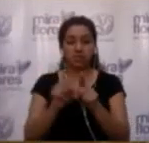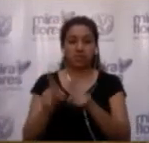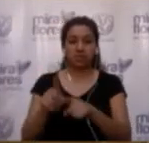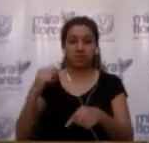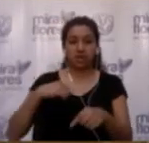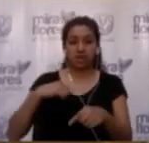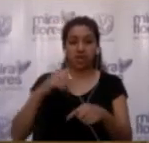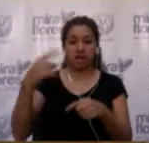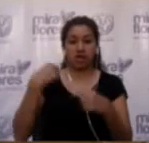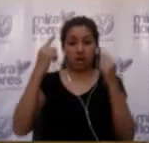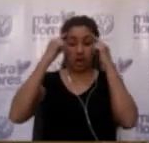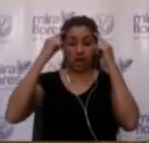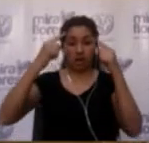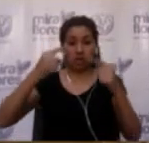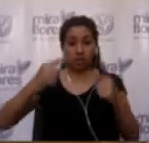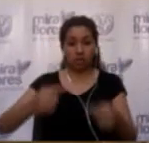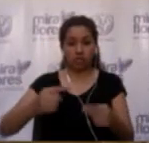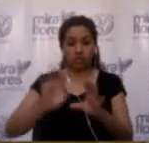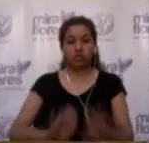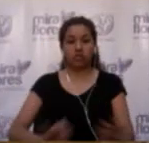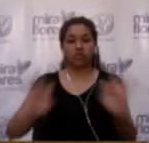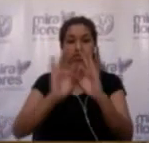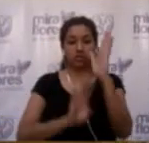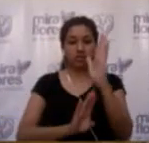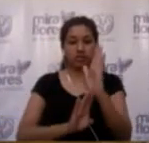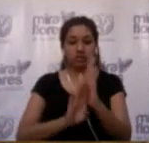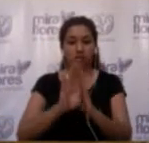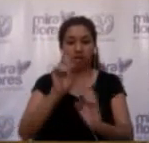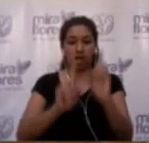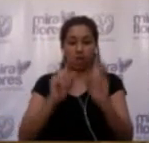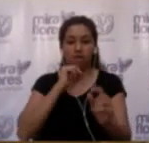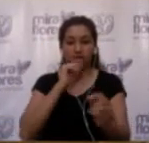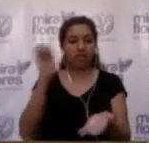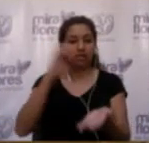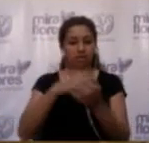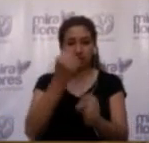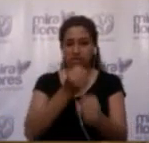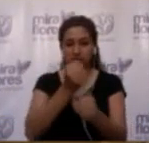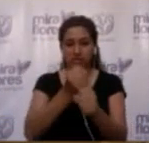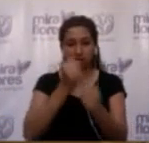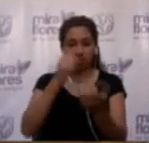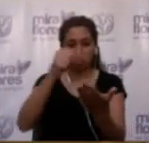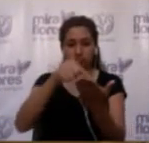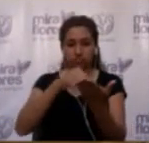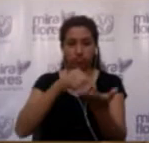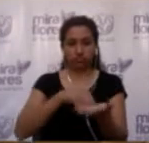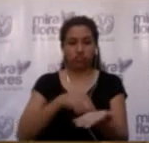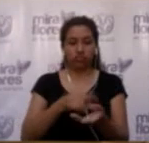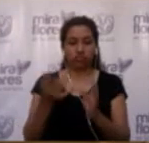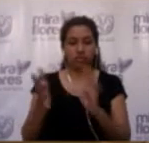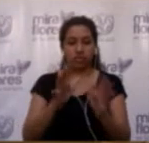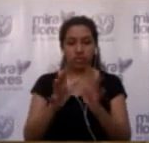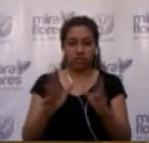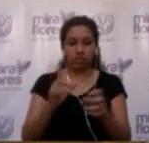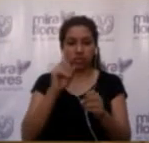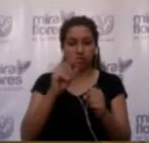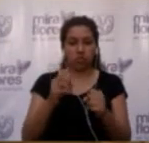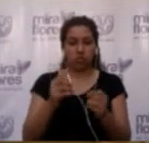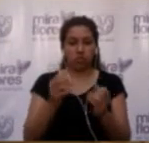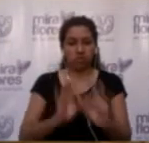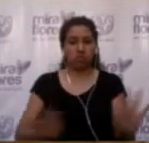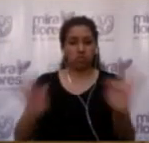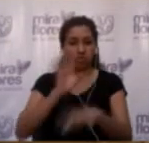Reina en seguir desarrollando algunos puntos de estos encuentros. Creo que ha sido una actividad muy